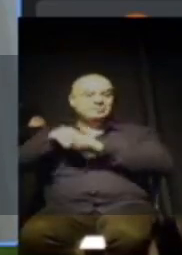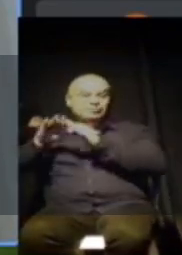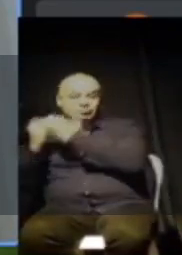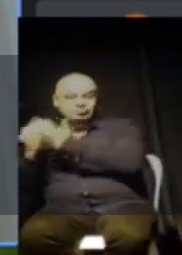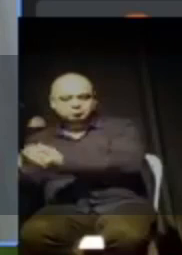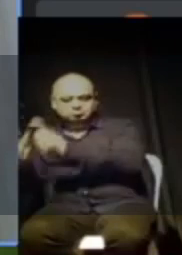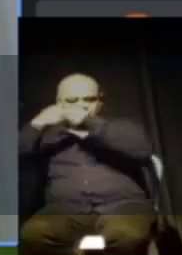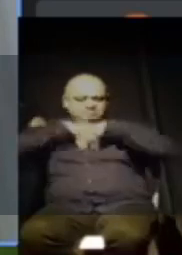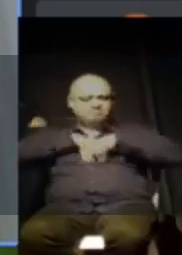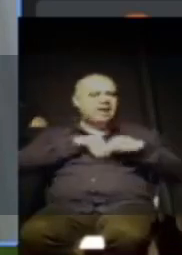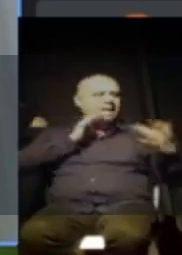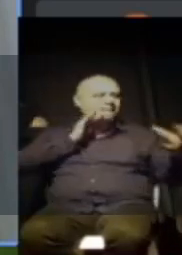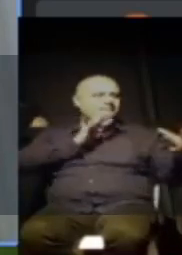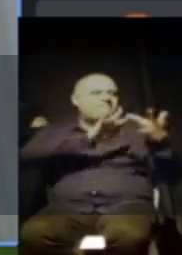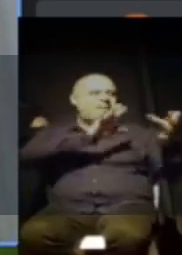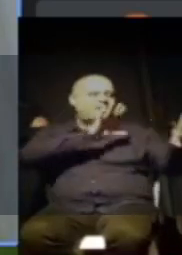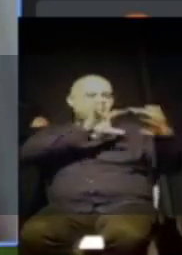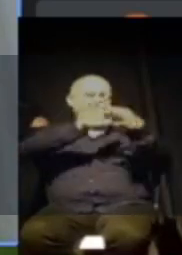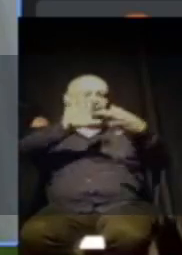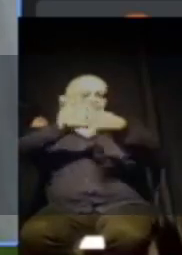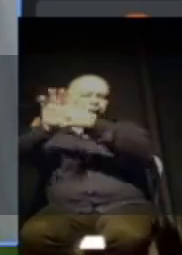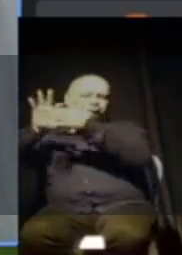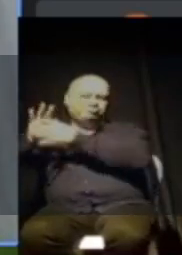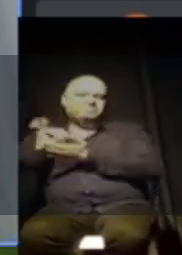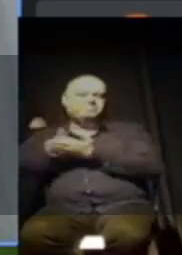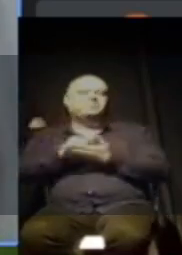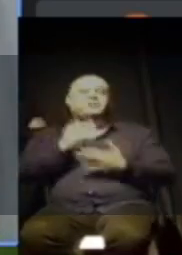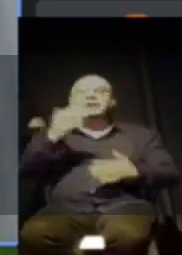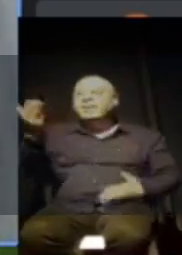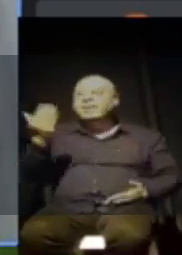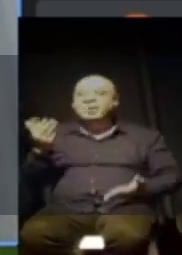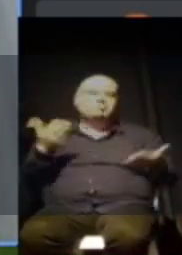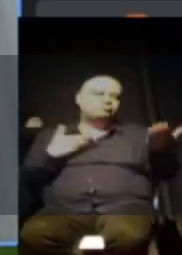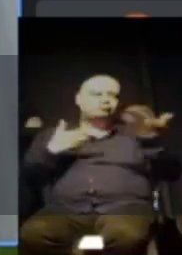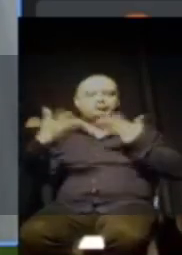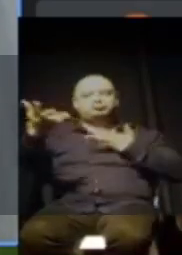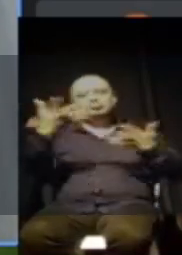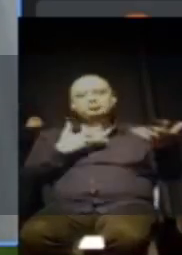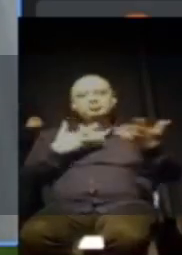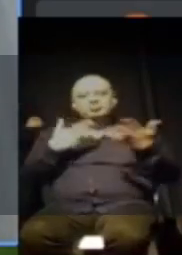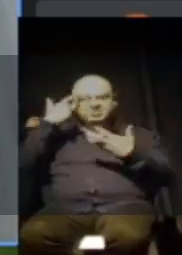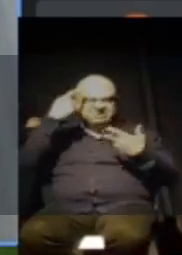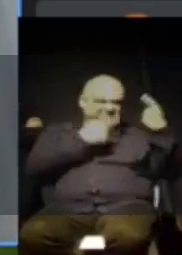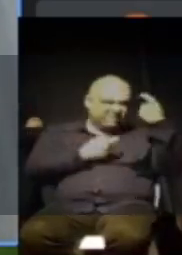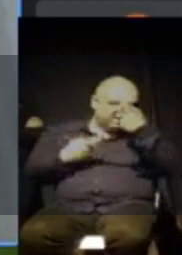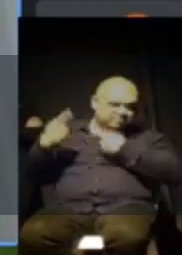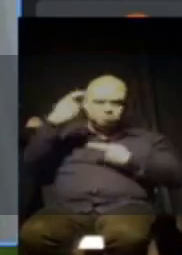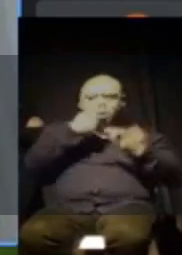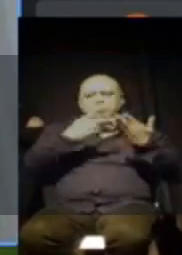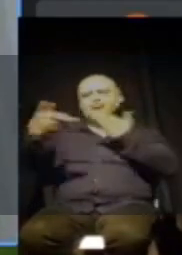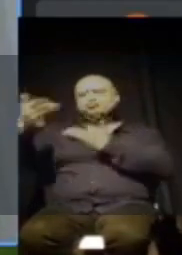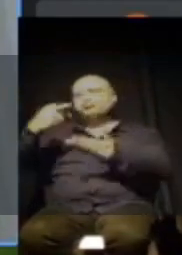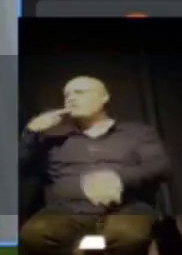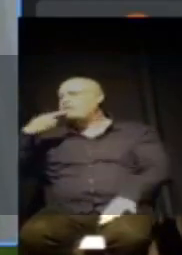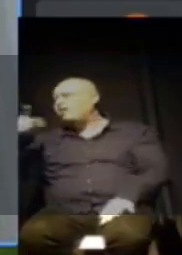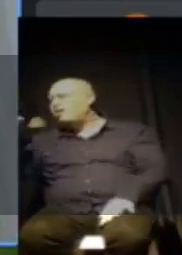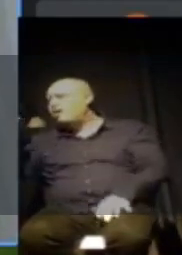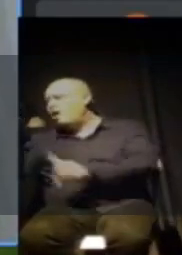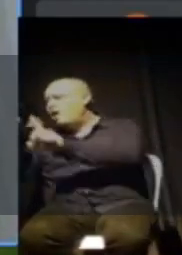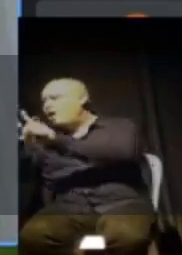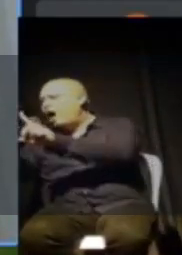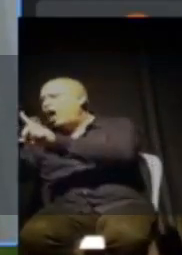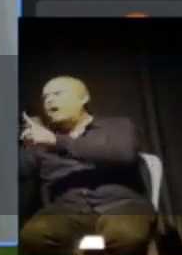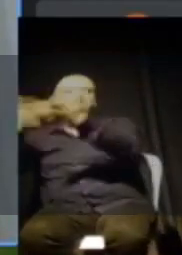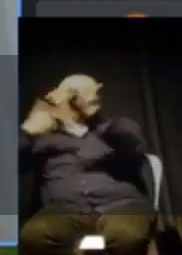la alterconexión planetaria. Intercambio, eso es, intercambios críticos desde la diferencia. Evidentemente, esta